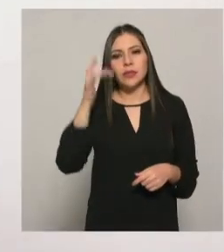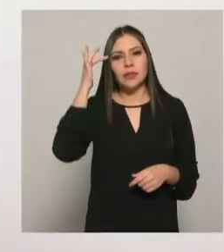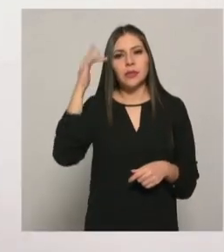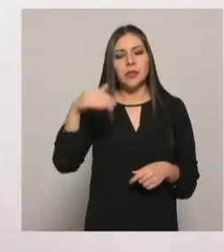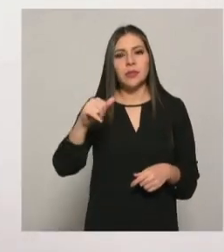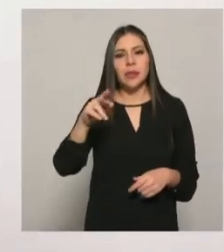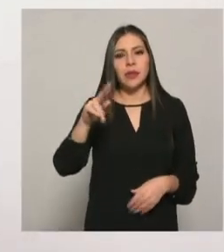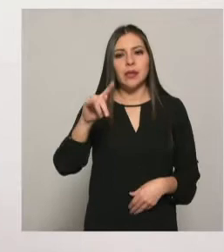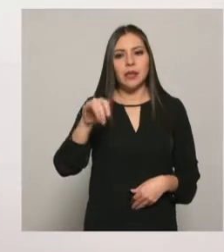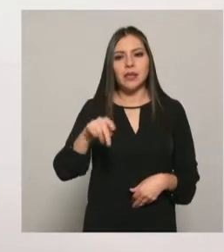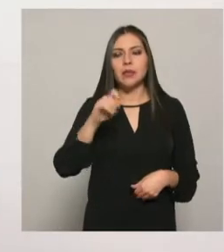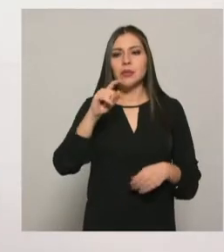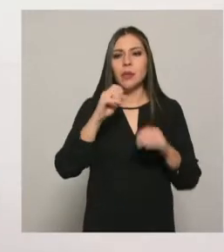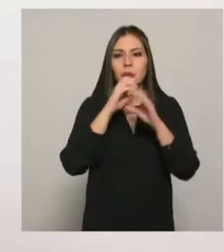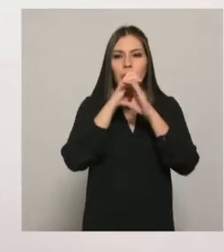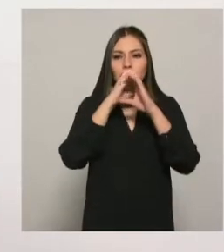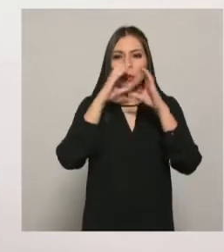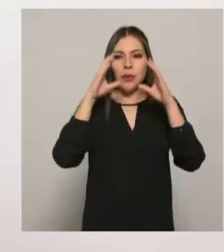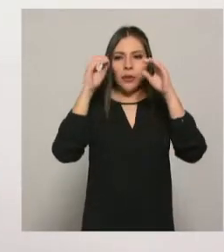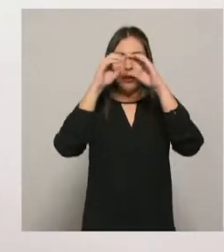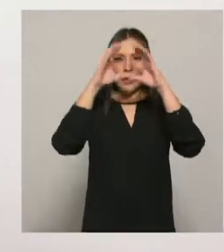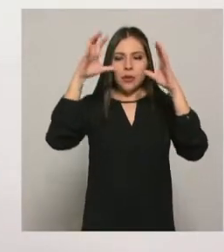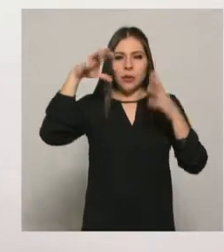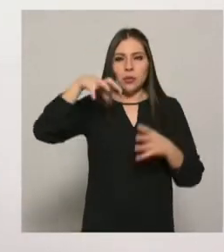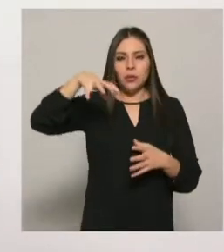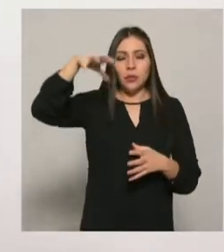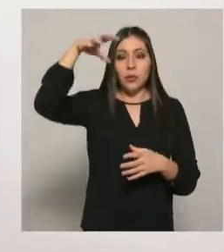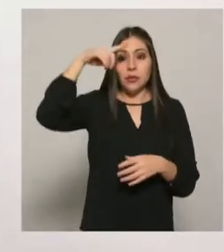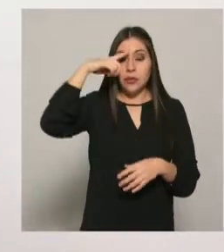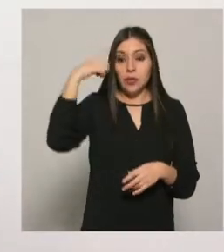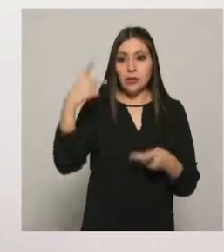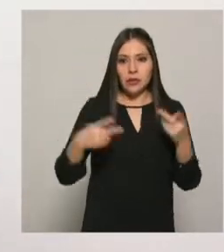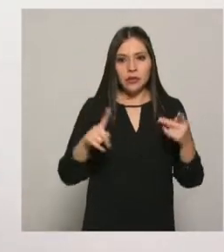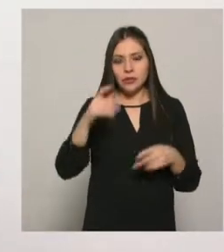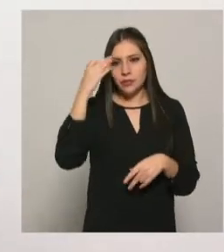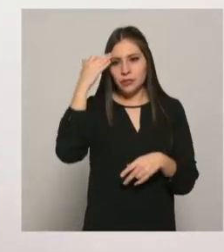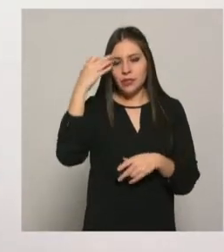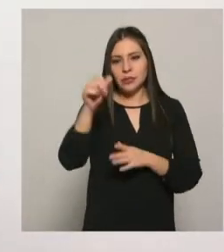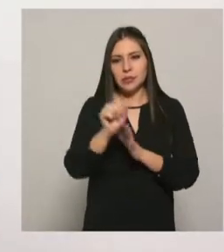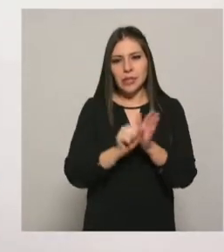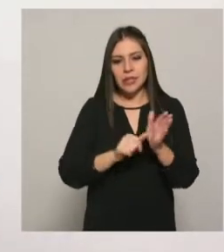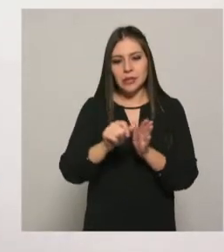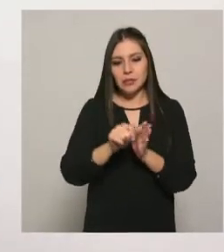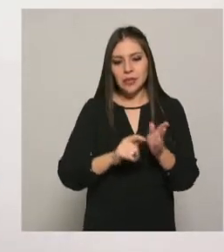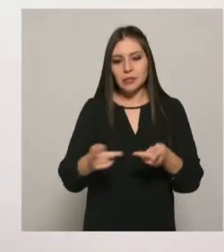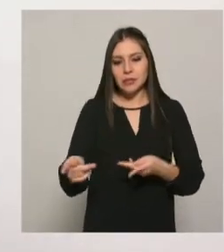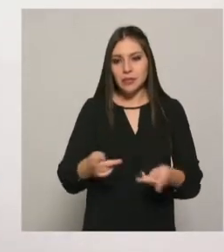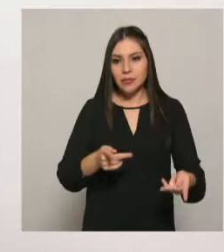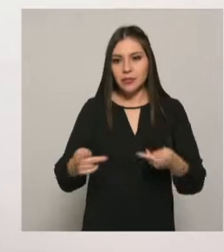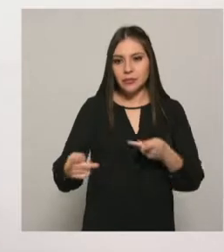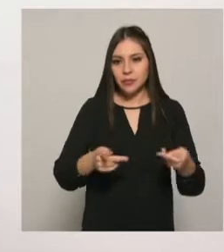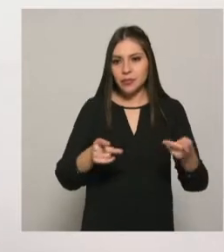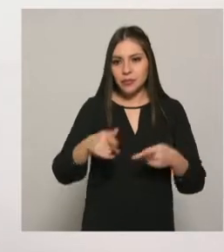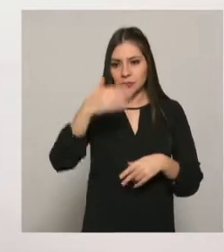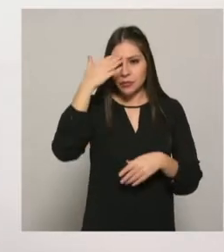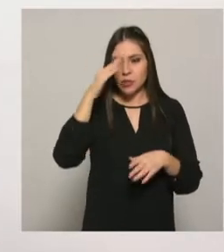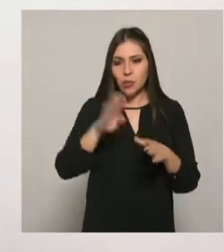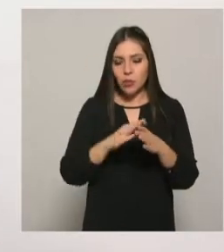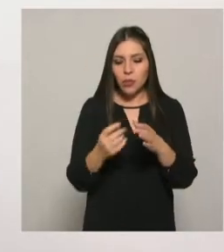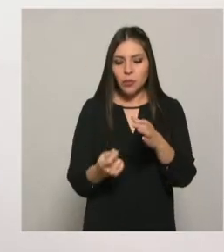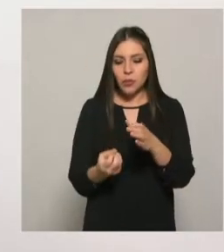que son de papel de China, que no es fácil elaborarlos. Este es de meses, un trabajo de meses, y hay que saberlos